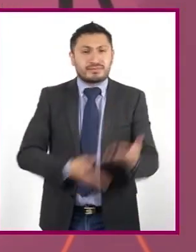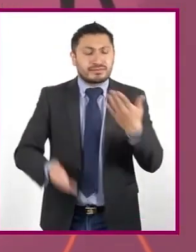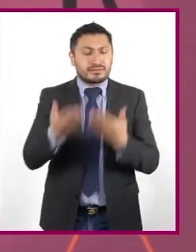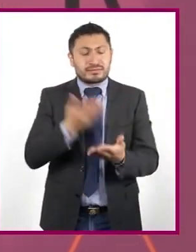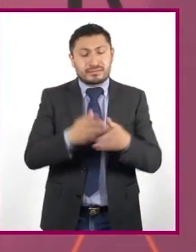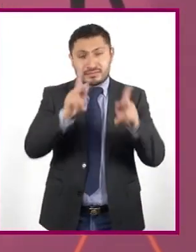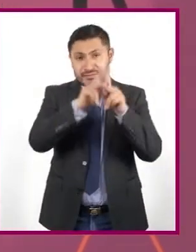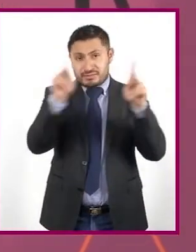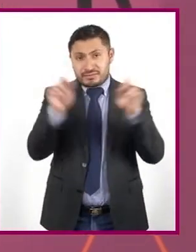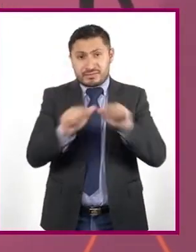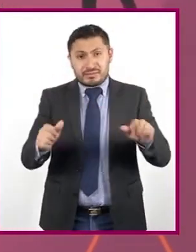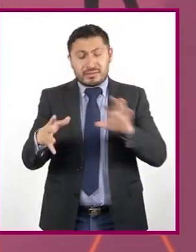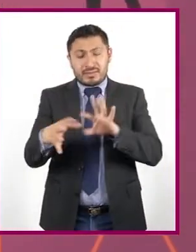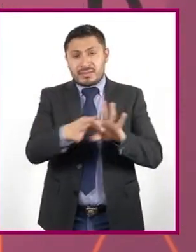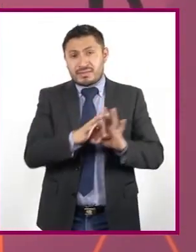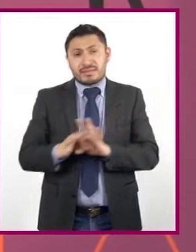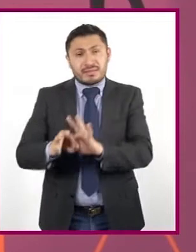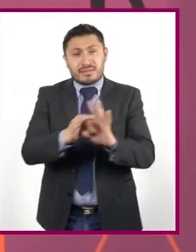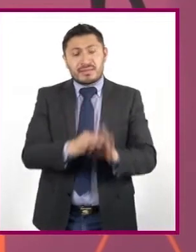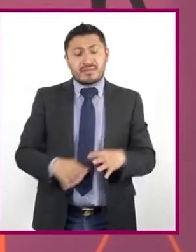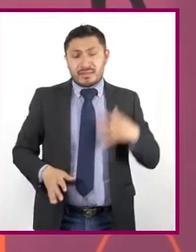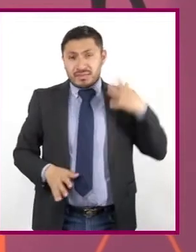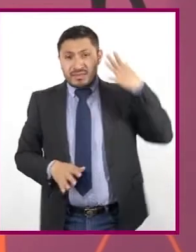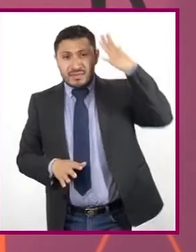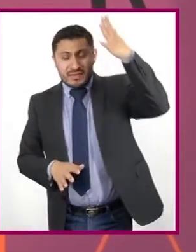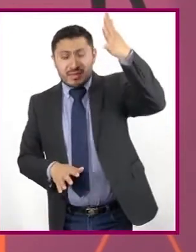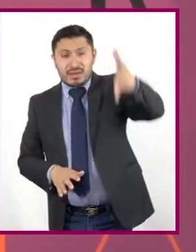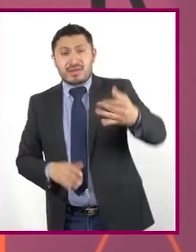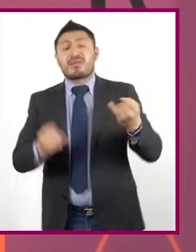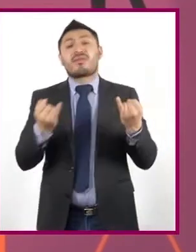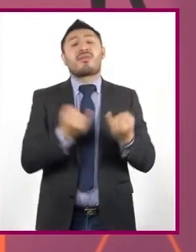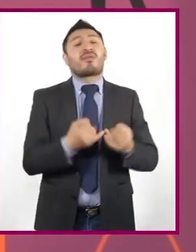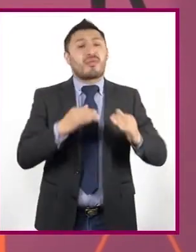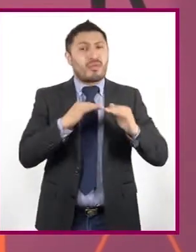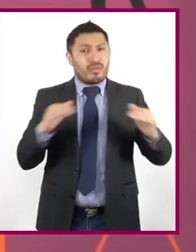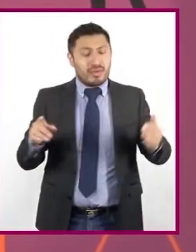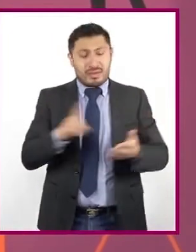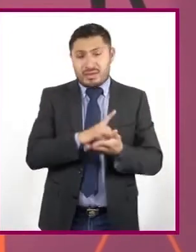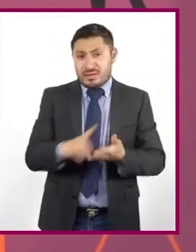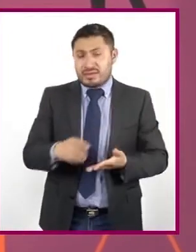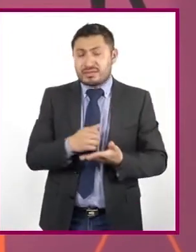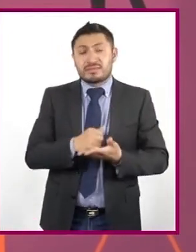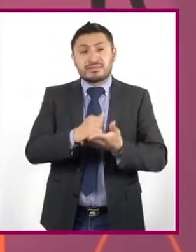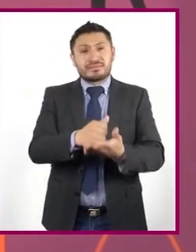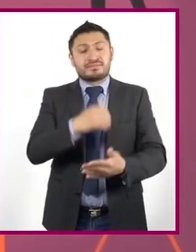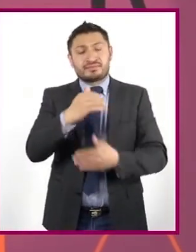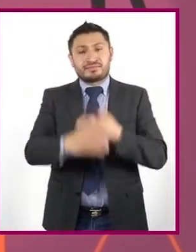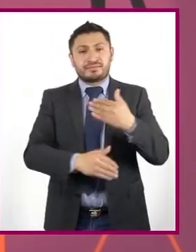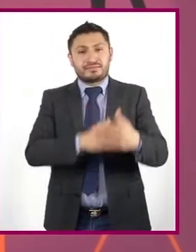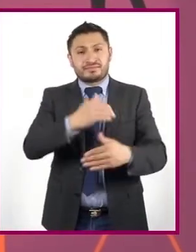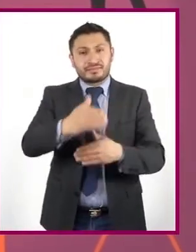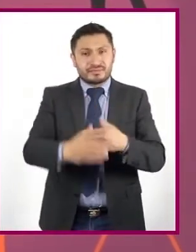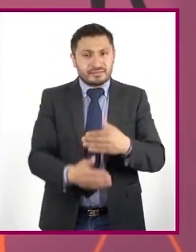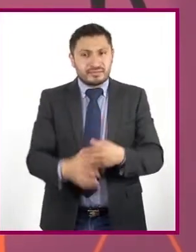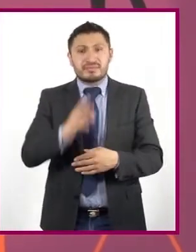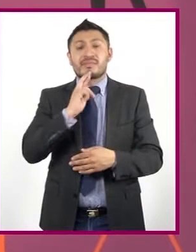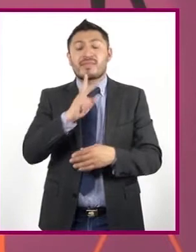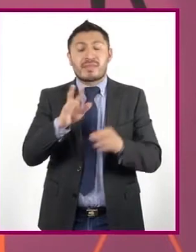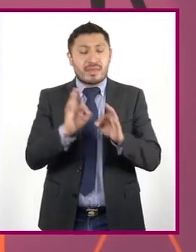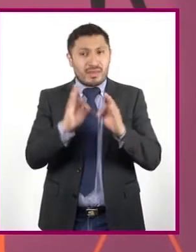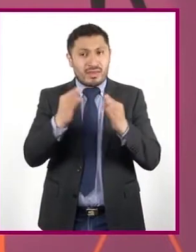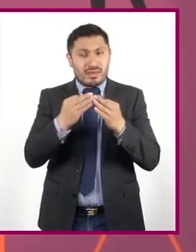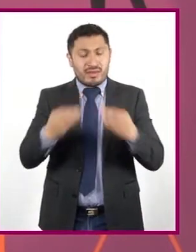y unidas en torno a un futuro donde la igualdad de derechos les permitirá avanzar hacia mejores condiciones de